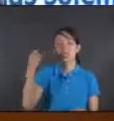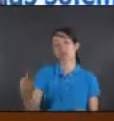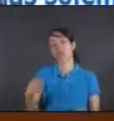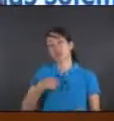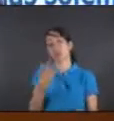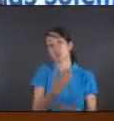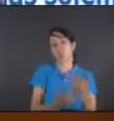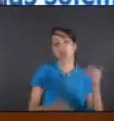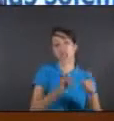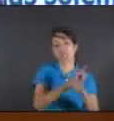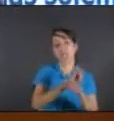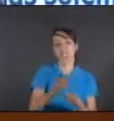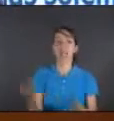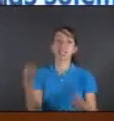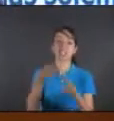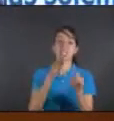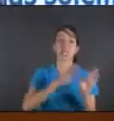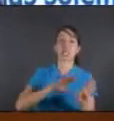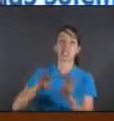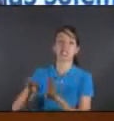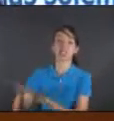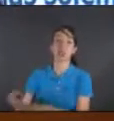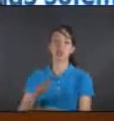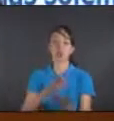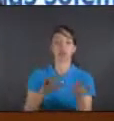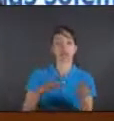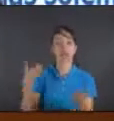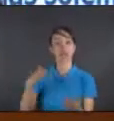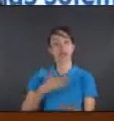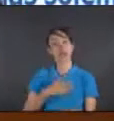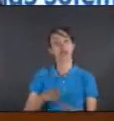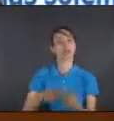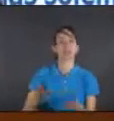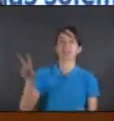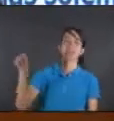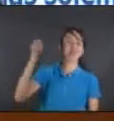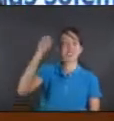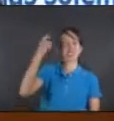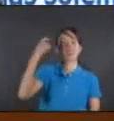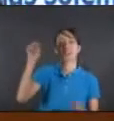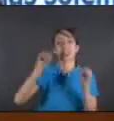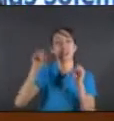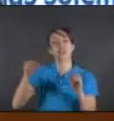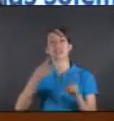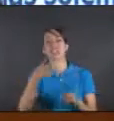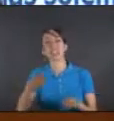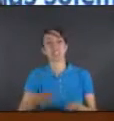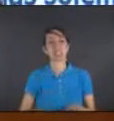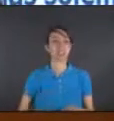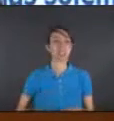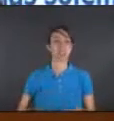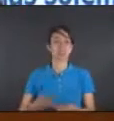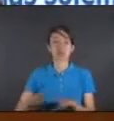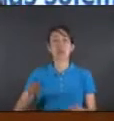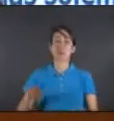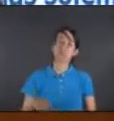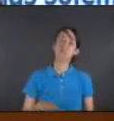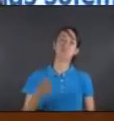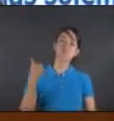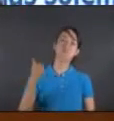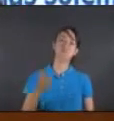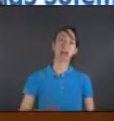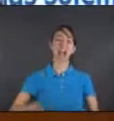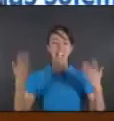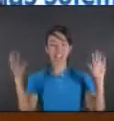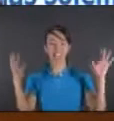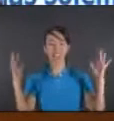Este es tremendo, hermano. Nehemías 8:18, Biblia Moderna Pratt. Y se leyó en el libro de la ley